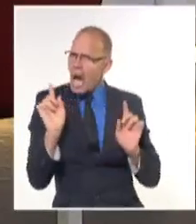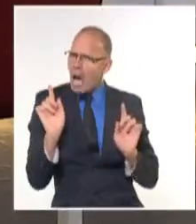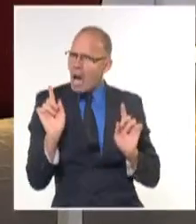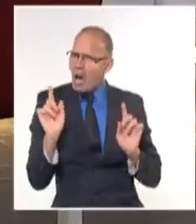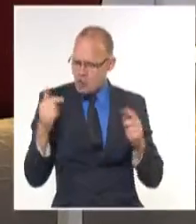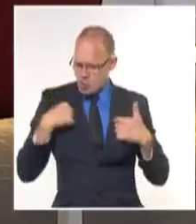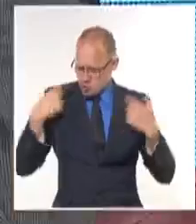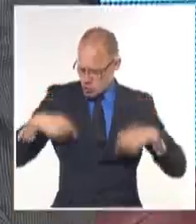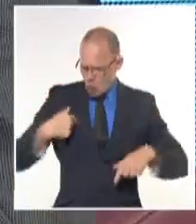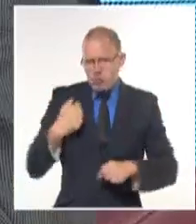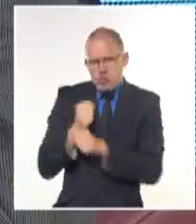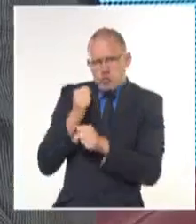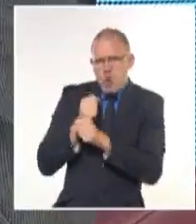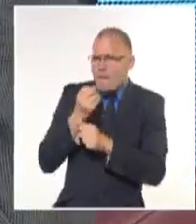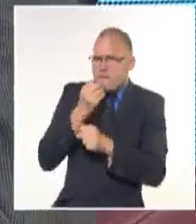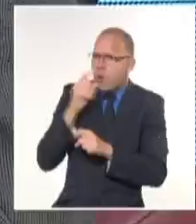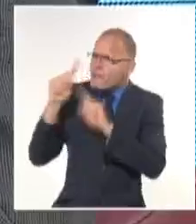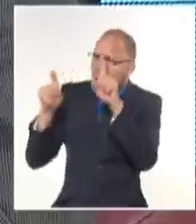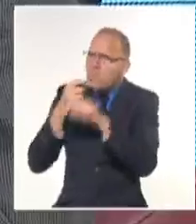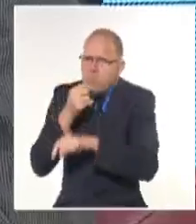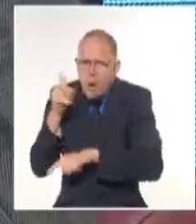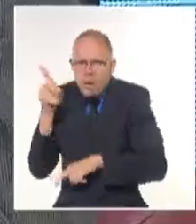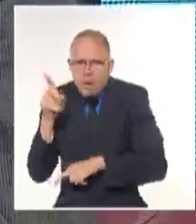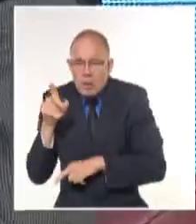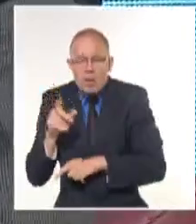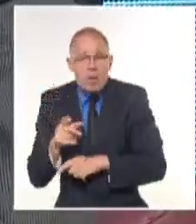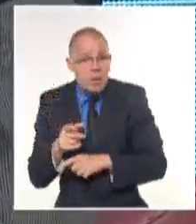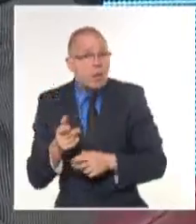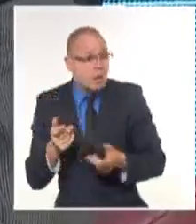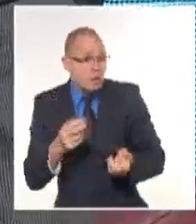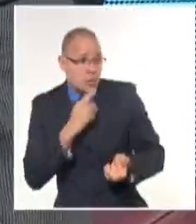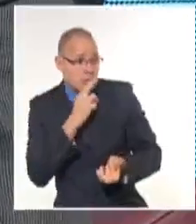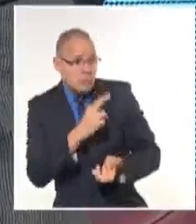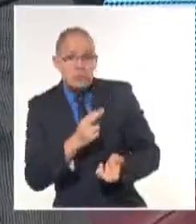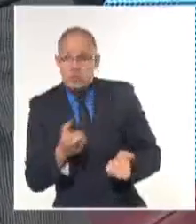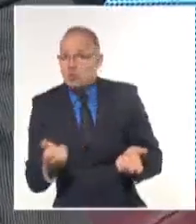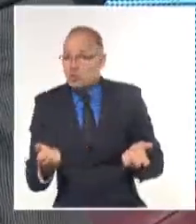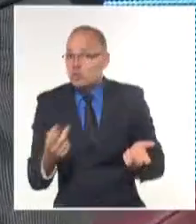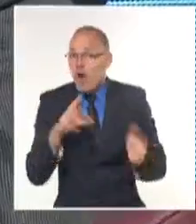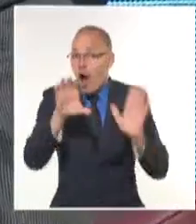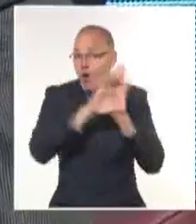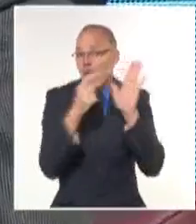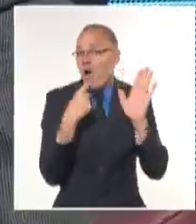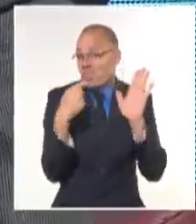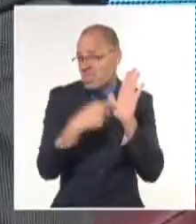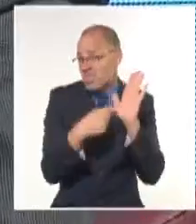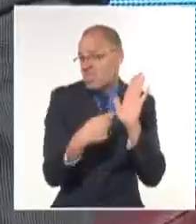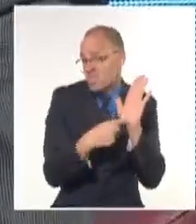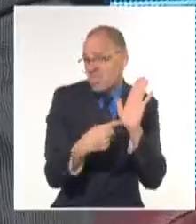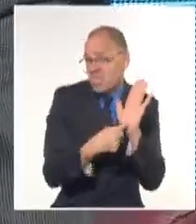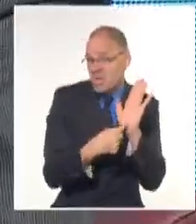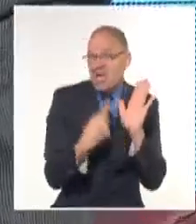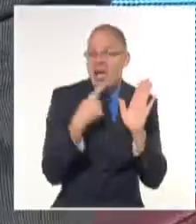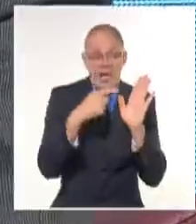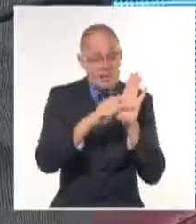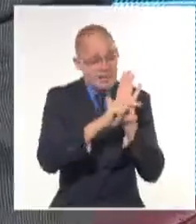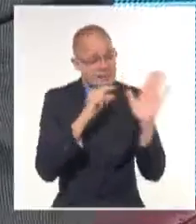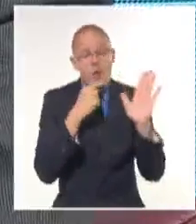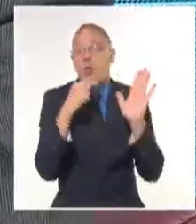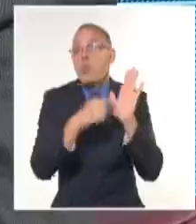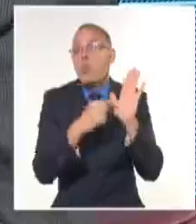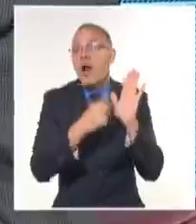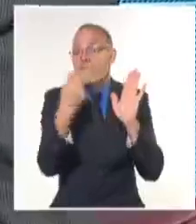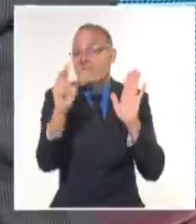de hacerlo? La gestión y control sobre la economía es un derecho constitucional que está reconocido para los trabajadores en el artículo 20 de nuestra Constitución